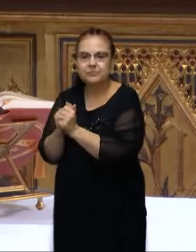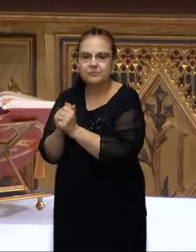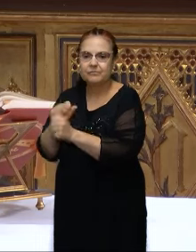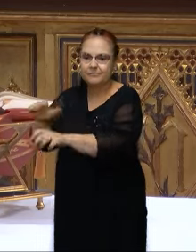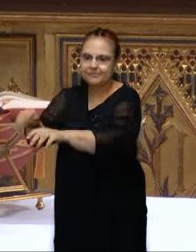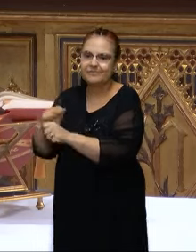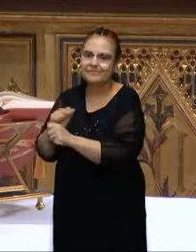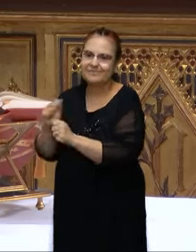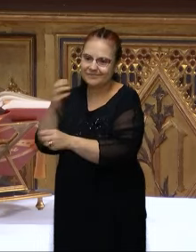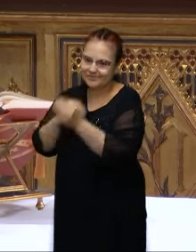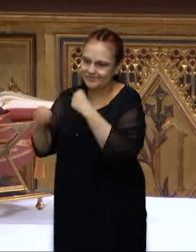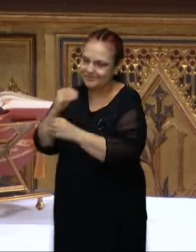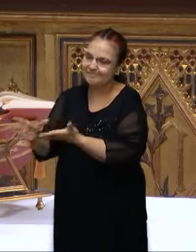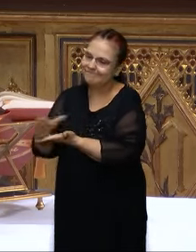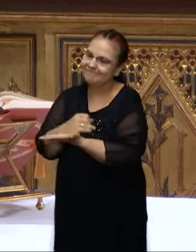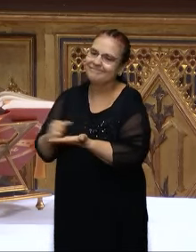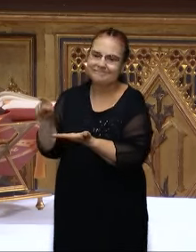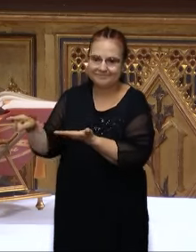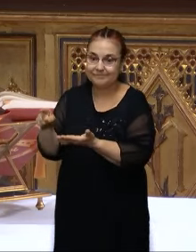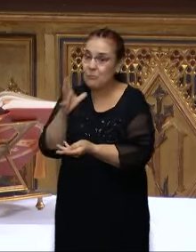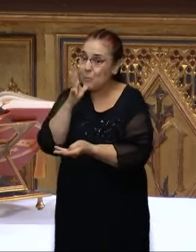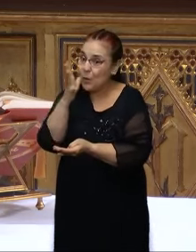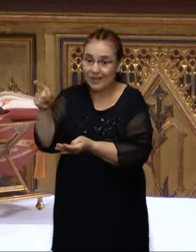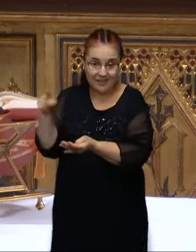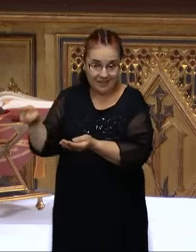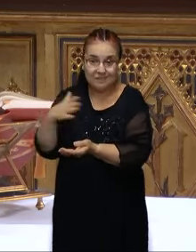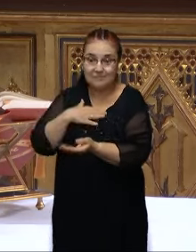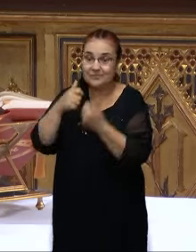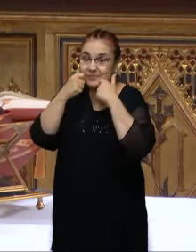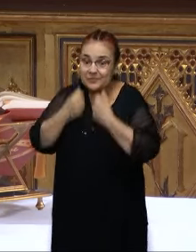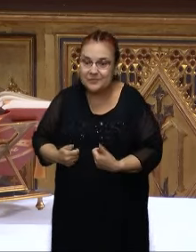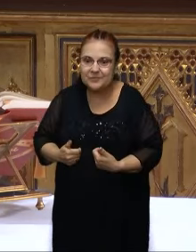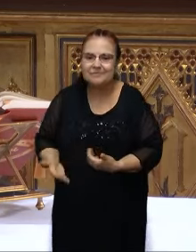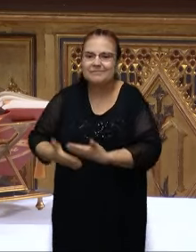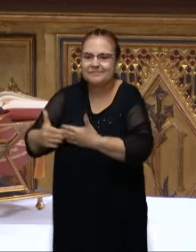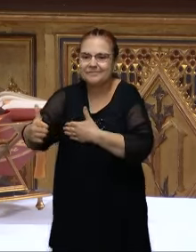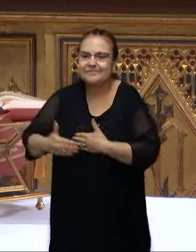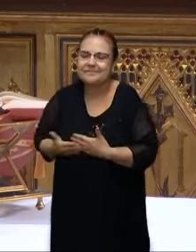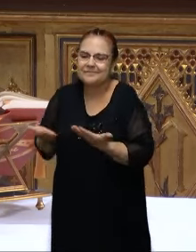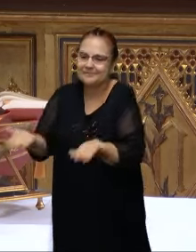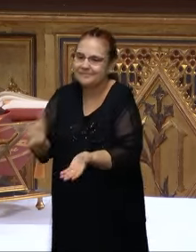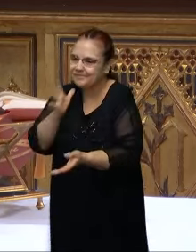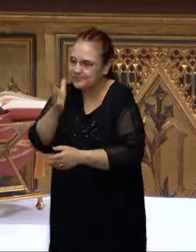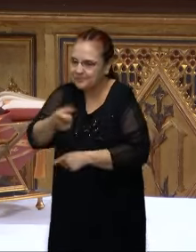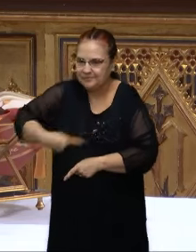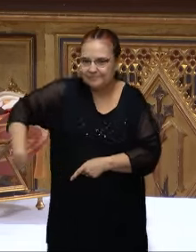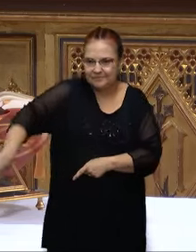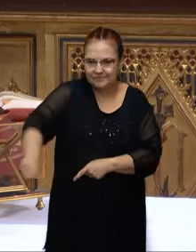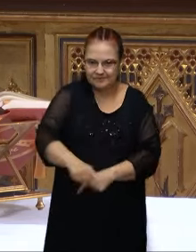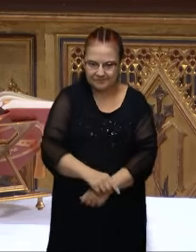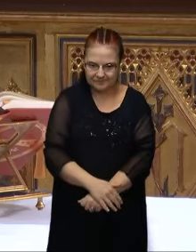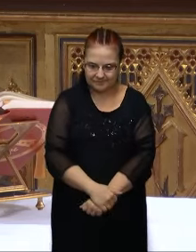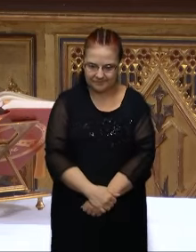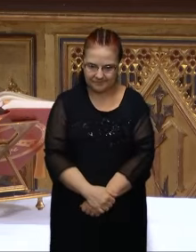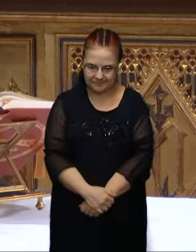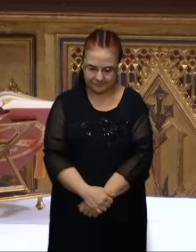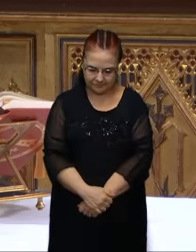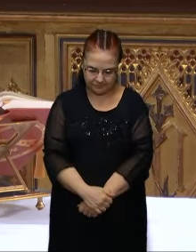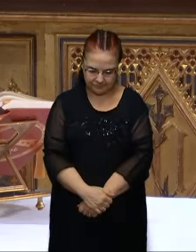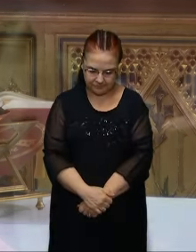diciendo: tomad y comed todos de él, porque esto es mi cuerpo que será entregado por vosotros.